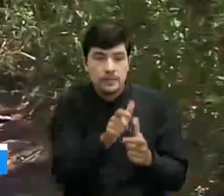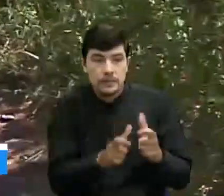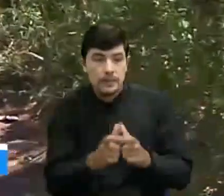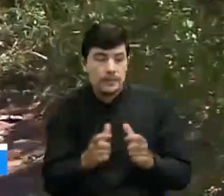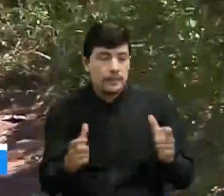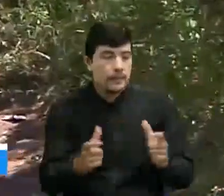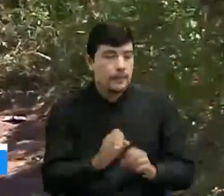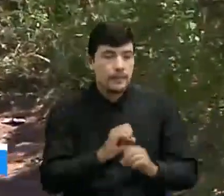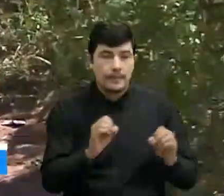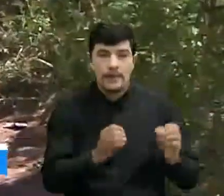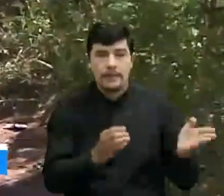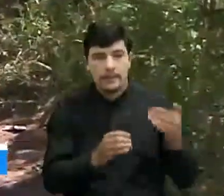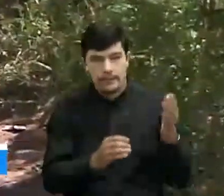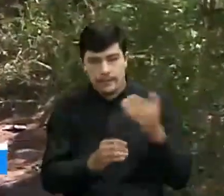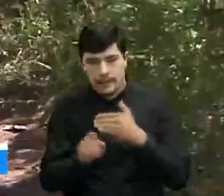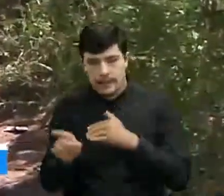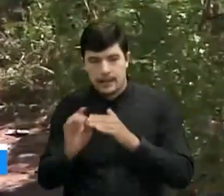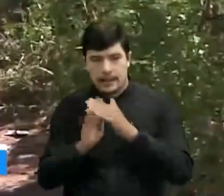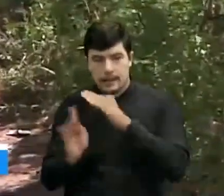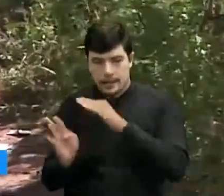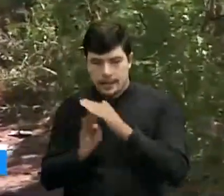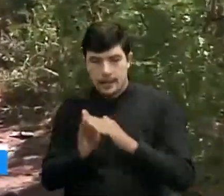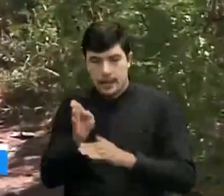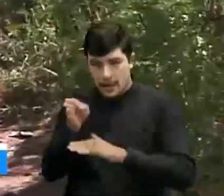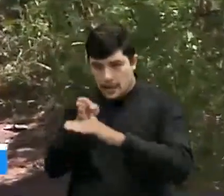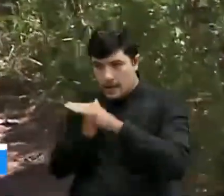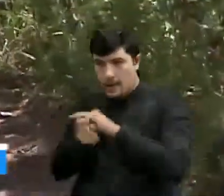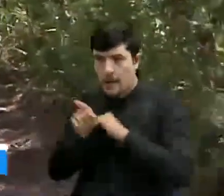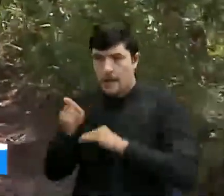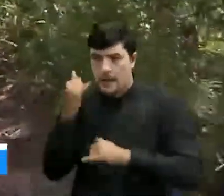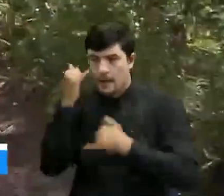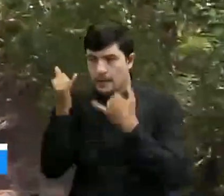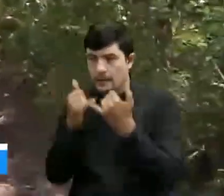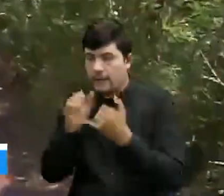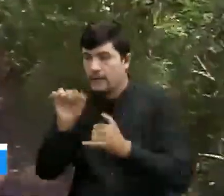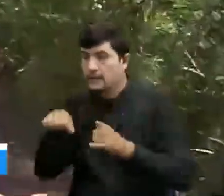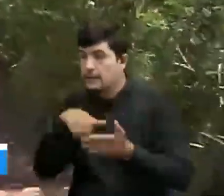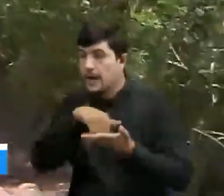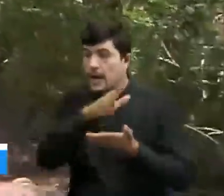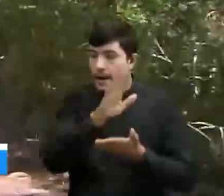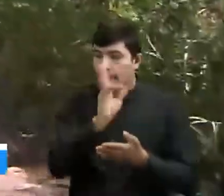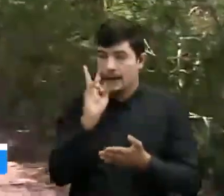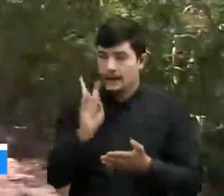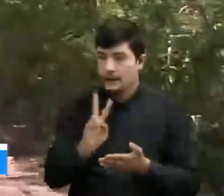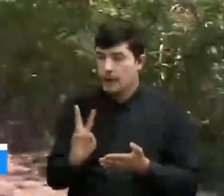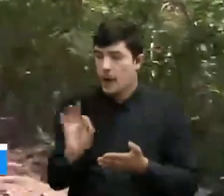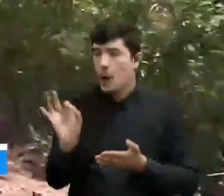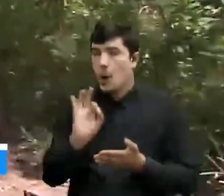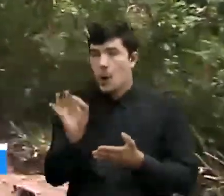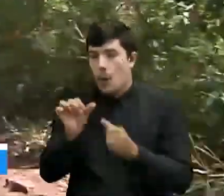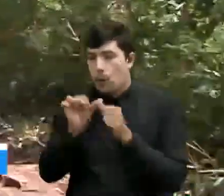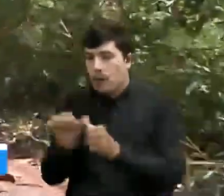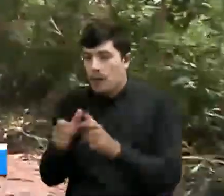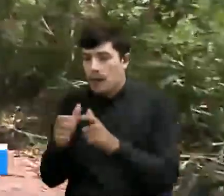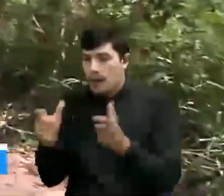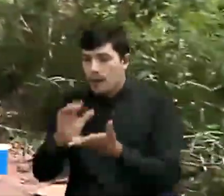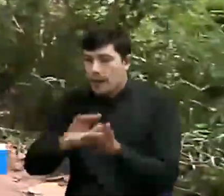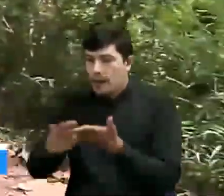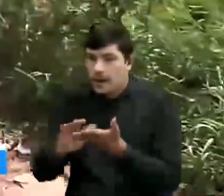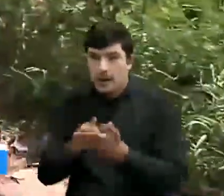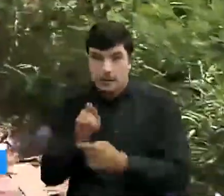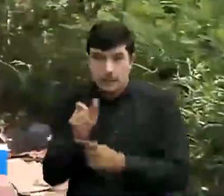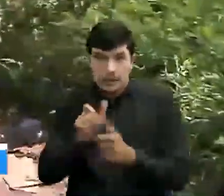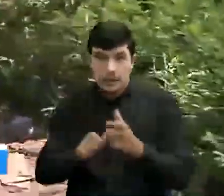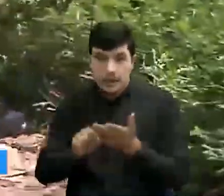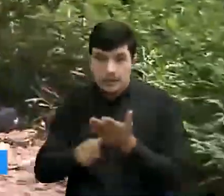indocumentada lo conducen hacia Migración Colombia para que allá determinen si lo deportan hacia el vecino país de Venezuela. La persona que presente la cédula